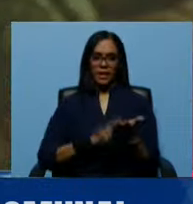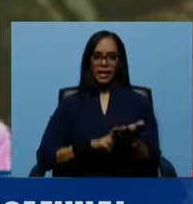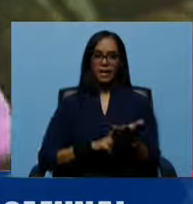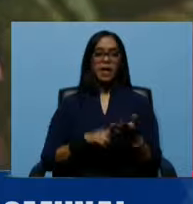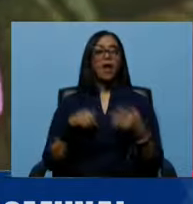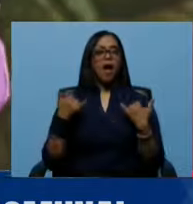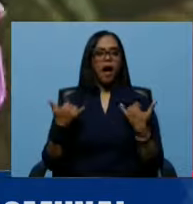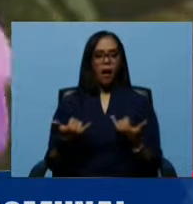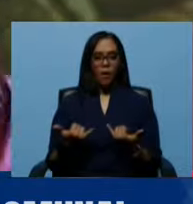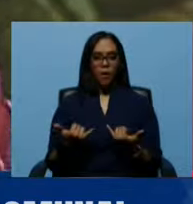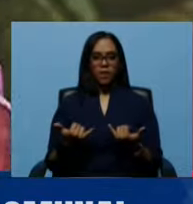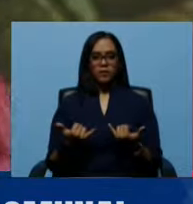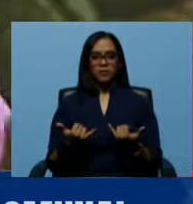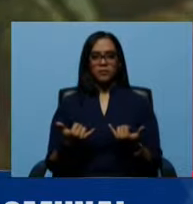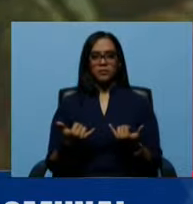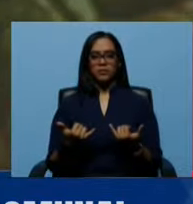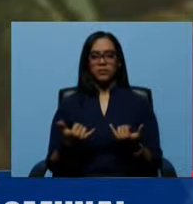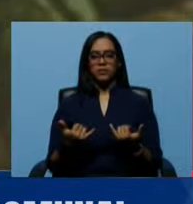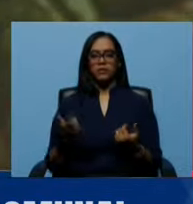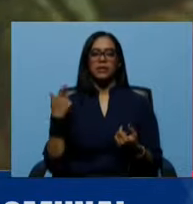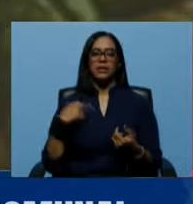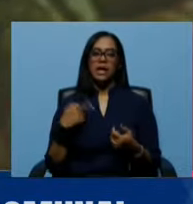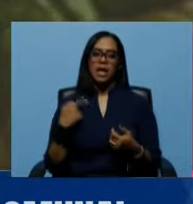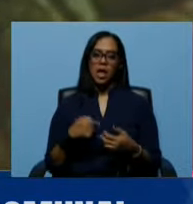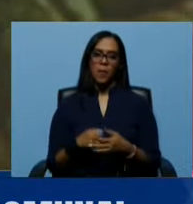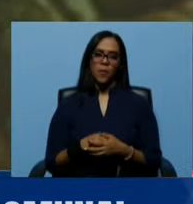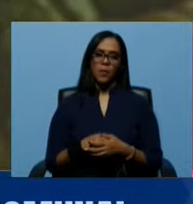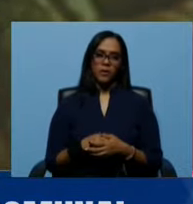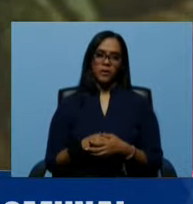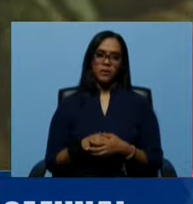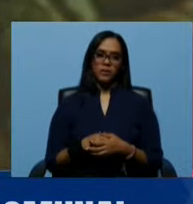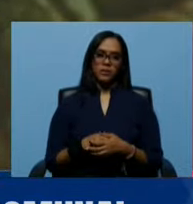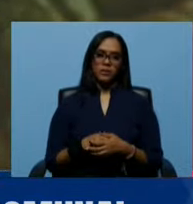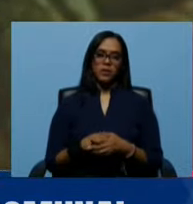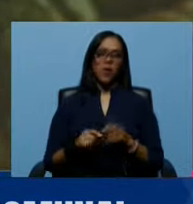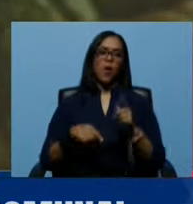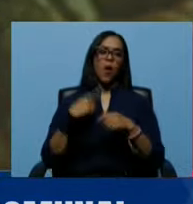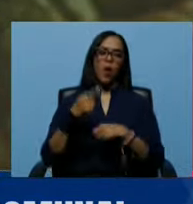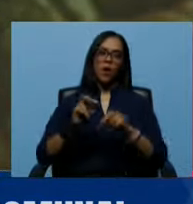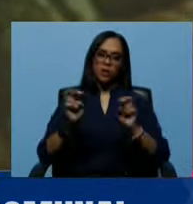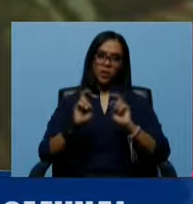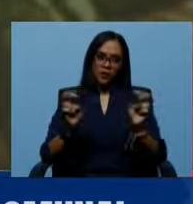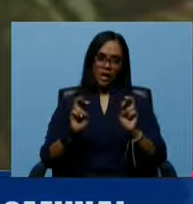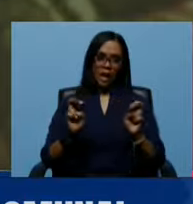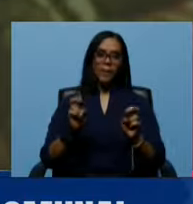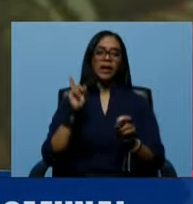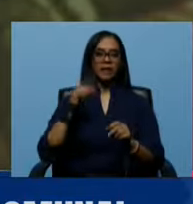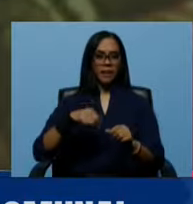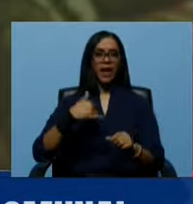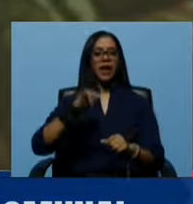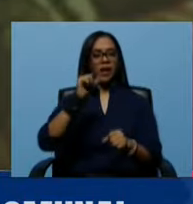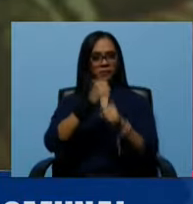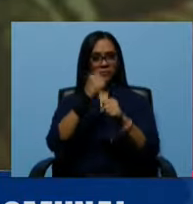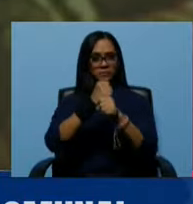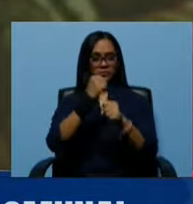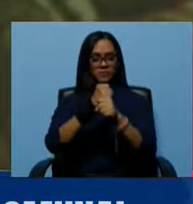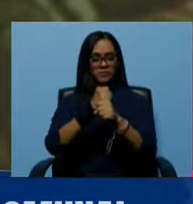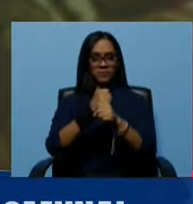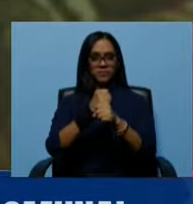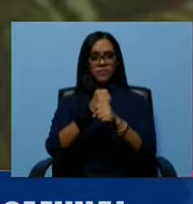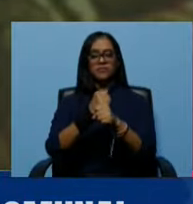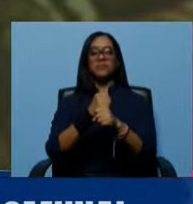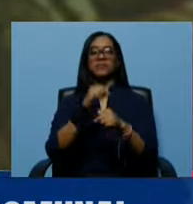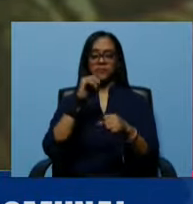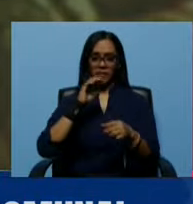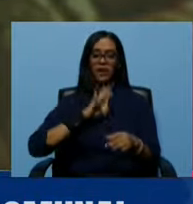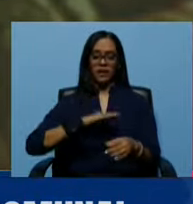Ahora, tenemos otros temas también que hay que trabajarlos. Ángel, los estamos